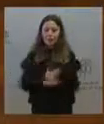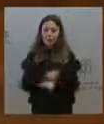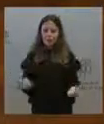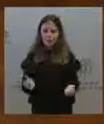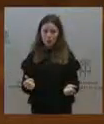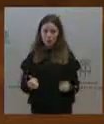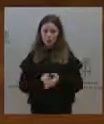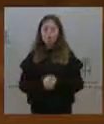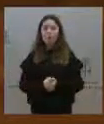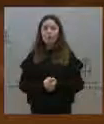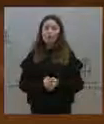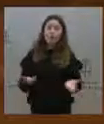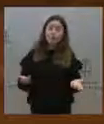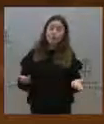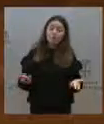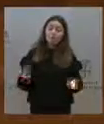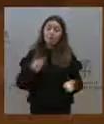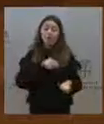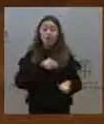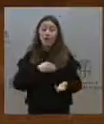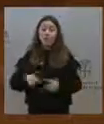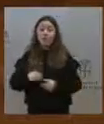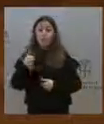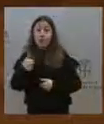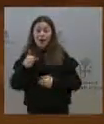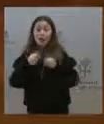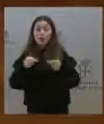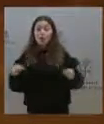estos presupuestos de socialistas y comunistas.